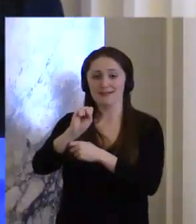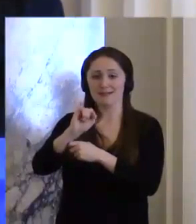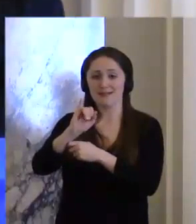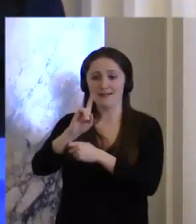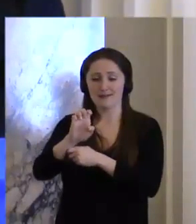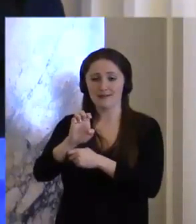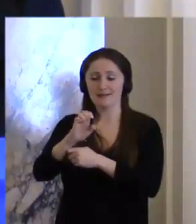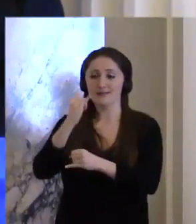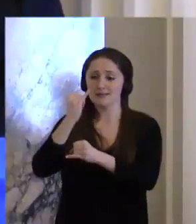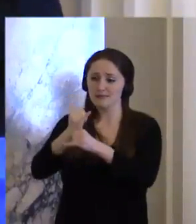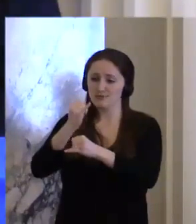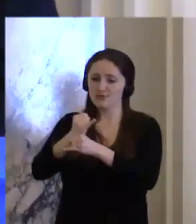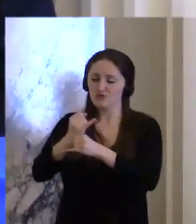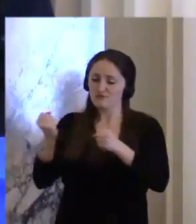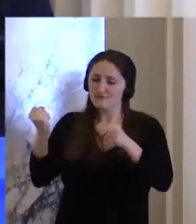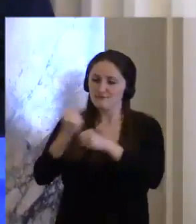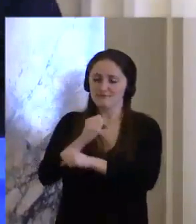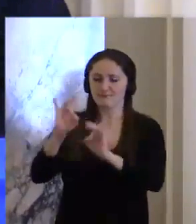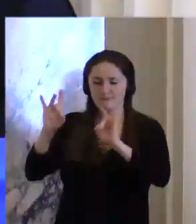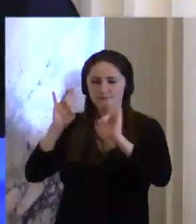el trabajo sexual?